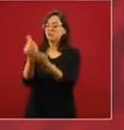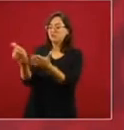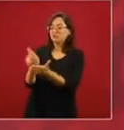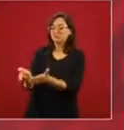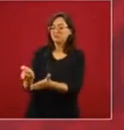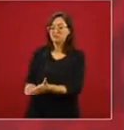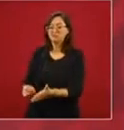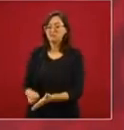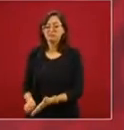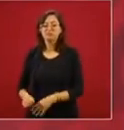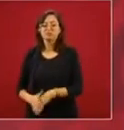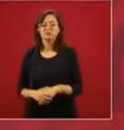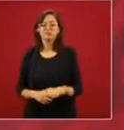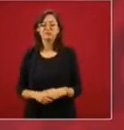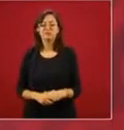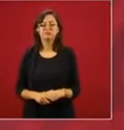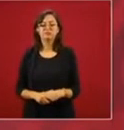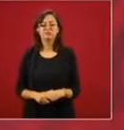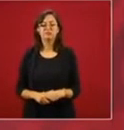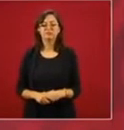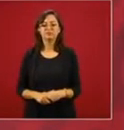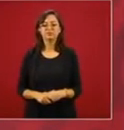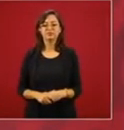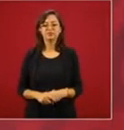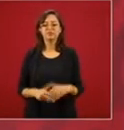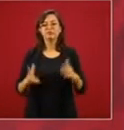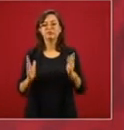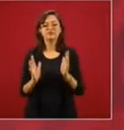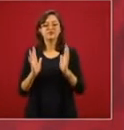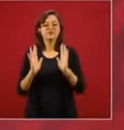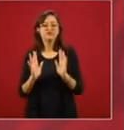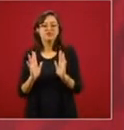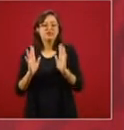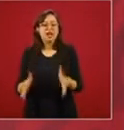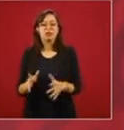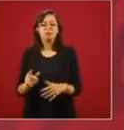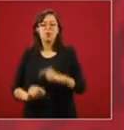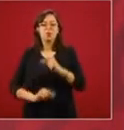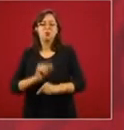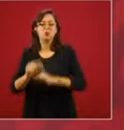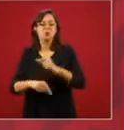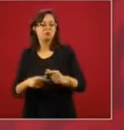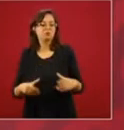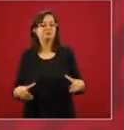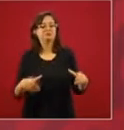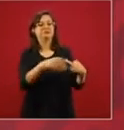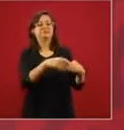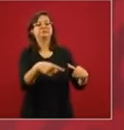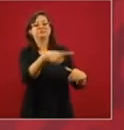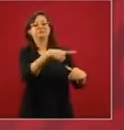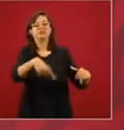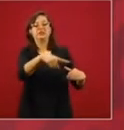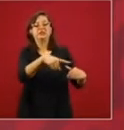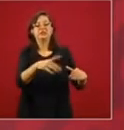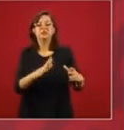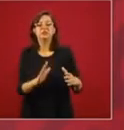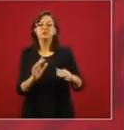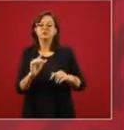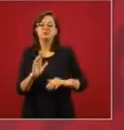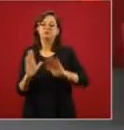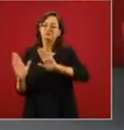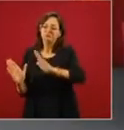Ya los intelectuales orgánicos del antiguo régimen pues tienen que